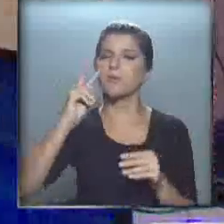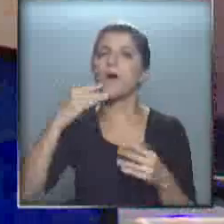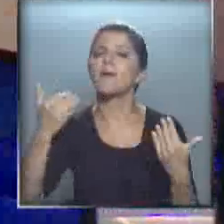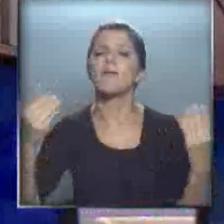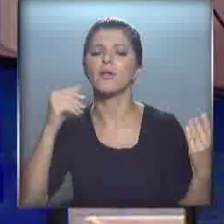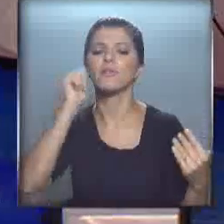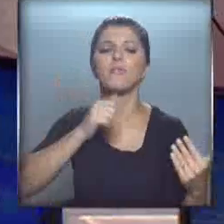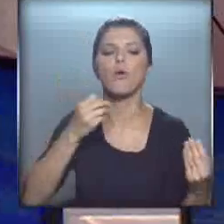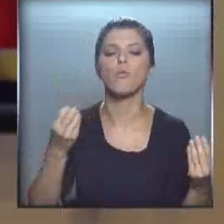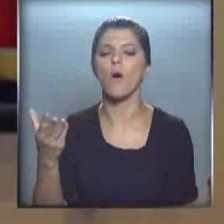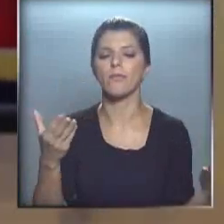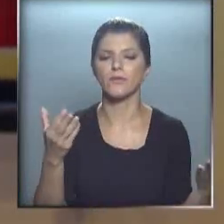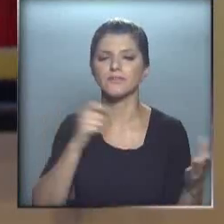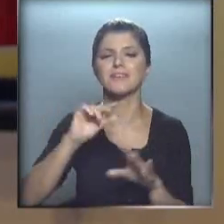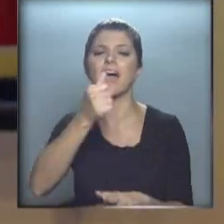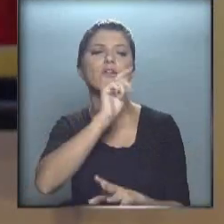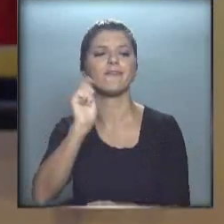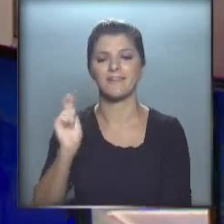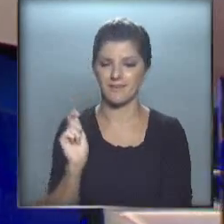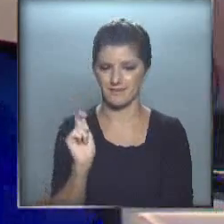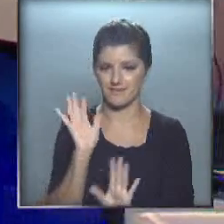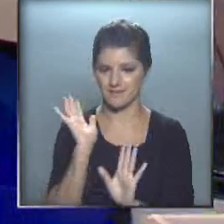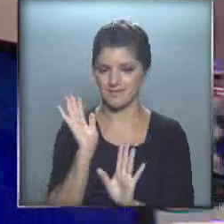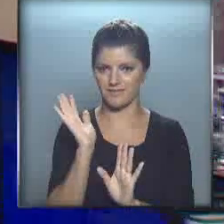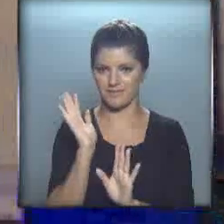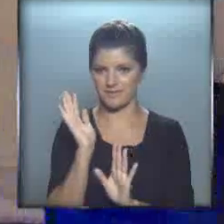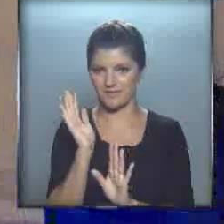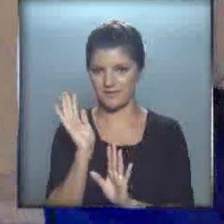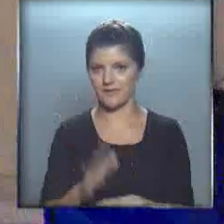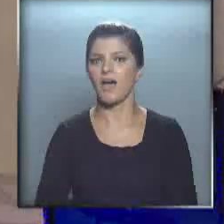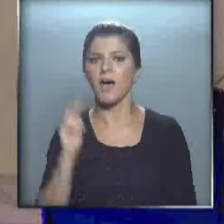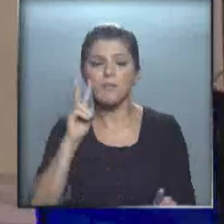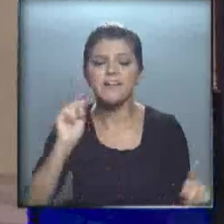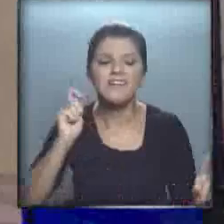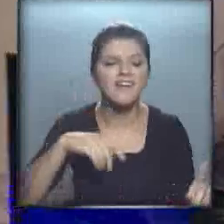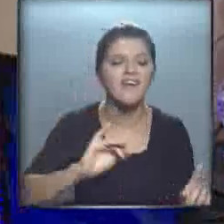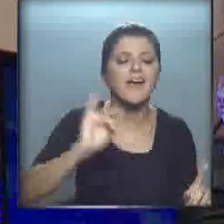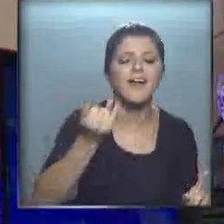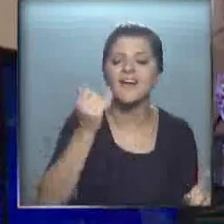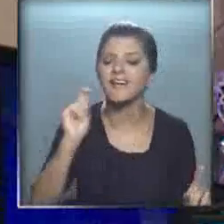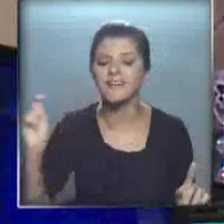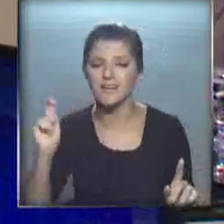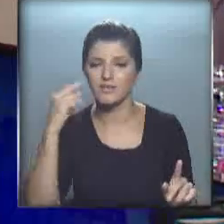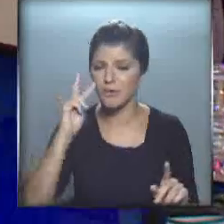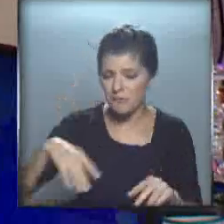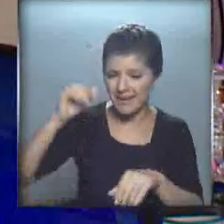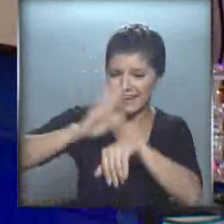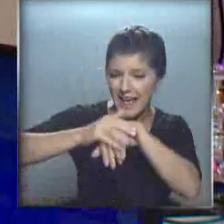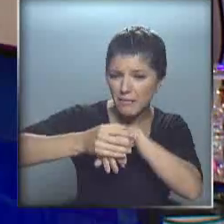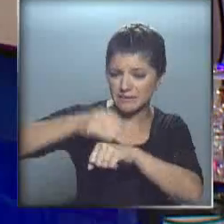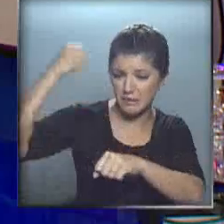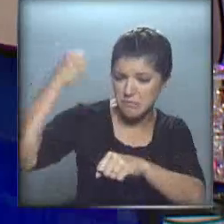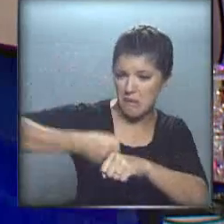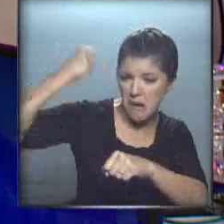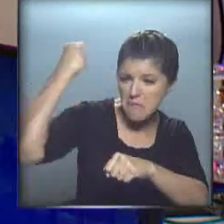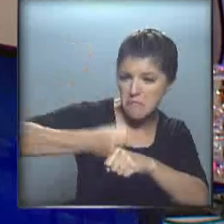lo lastimás al otro, a ver quién gana. Sí, pero me parece que eso ya es un límite. A ver quién gana. Ves que le están golpeando la cabeza en el piso. Es una